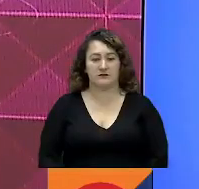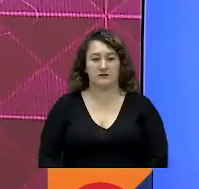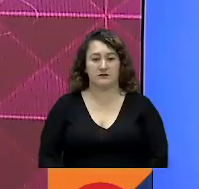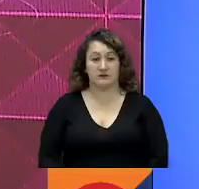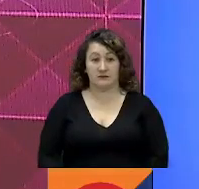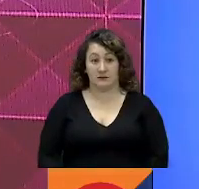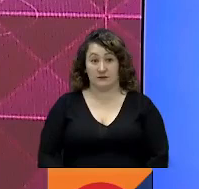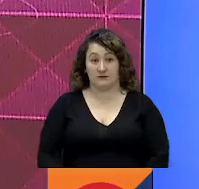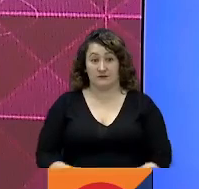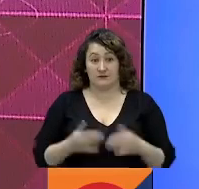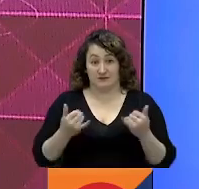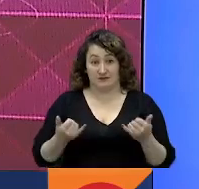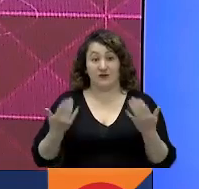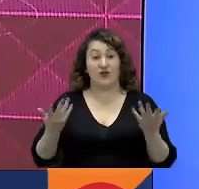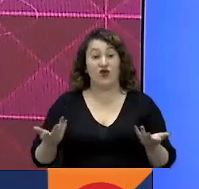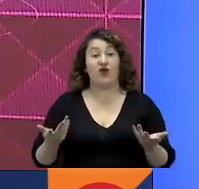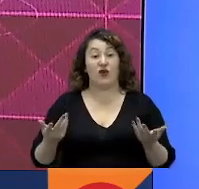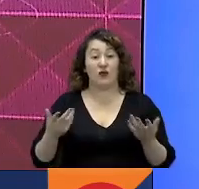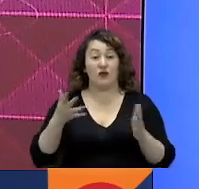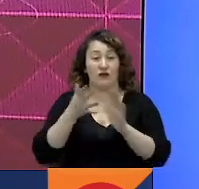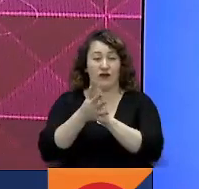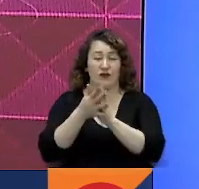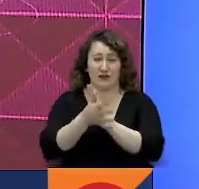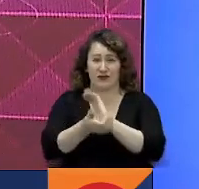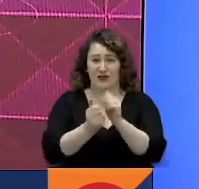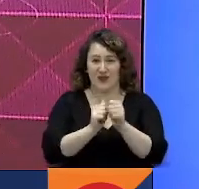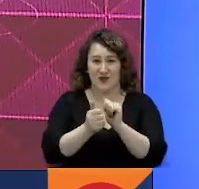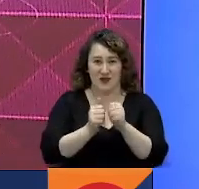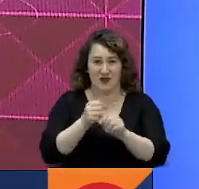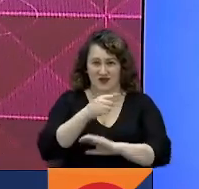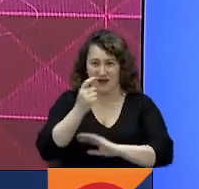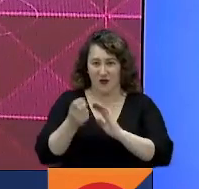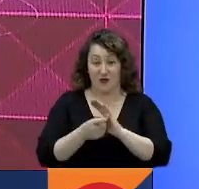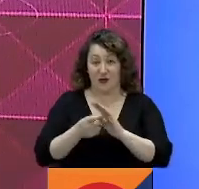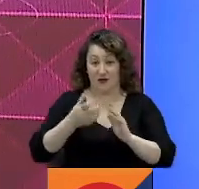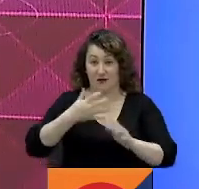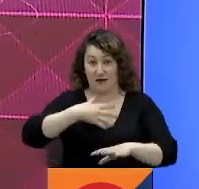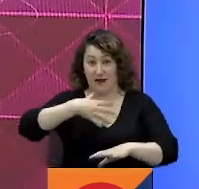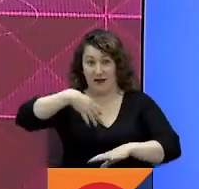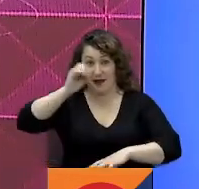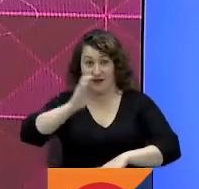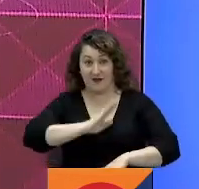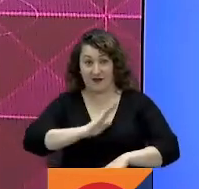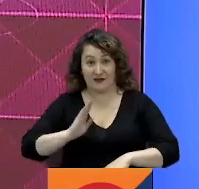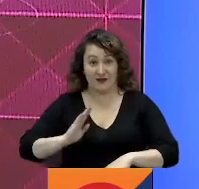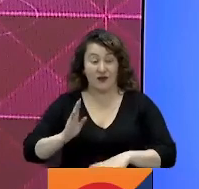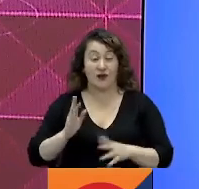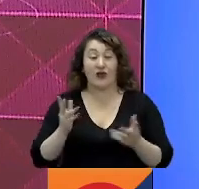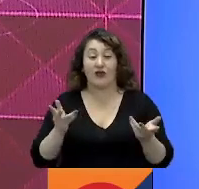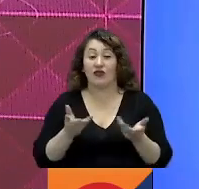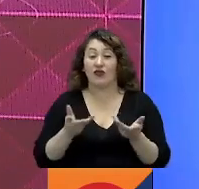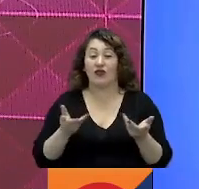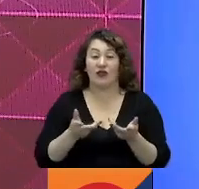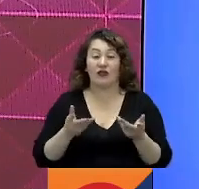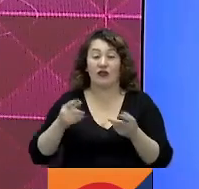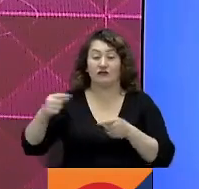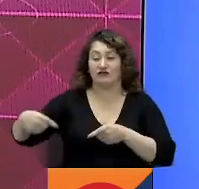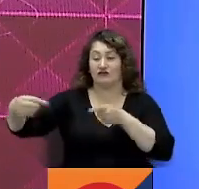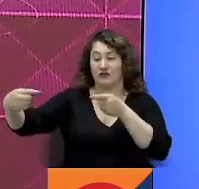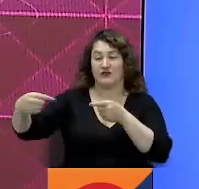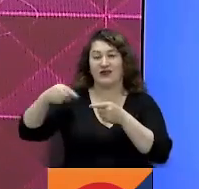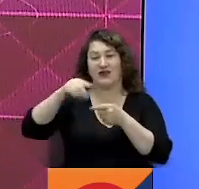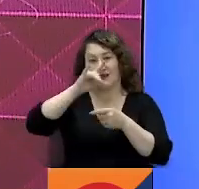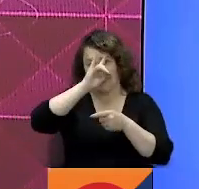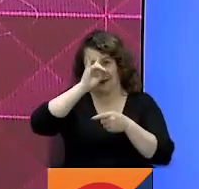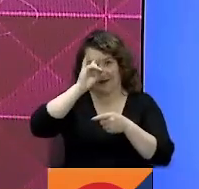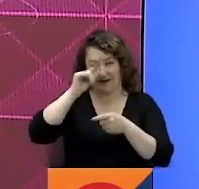Instante para comenzar toda la información deportiva. Iniciamos con el triunfo del Barcelona en el Clásico Español frente al Real Madrid. Por allá en los